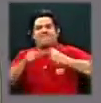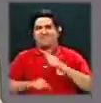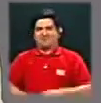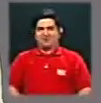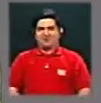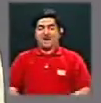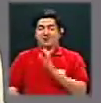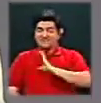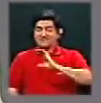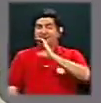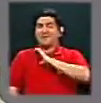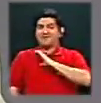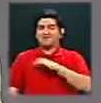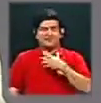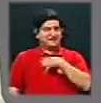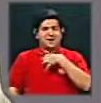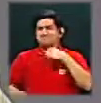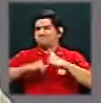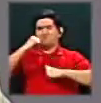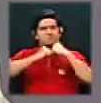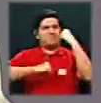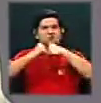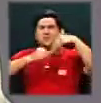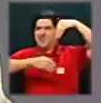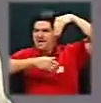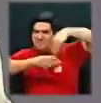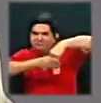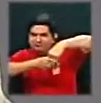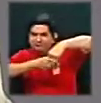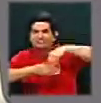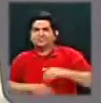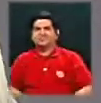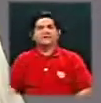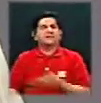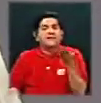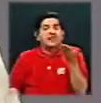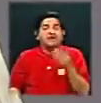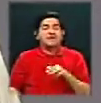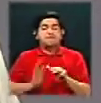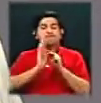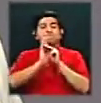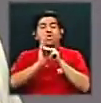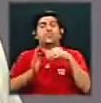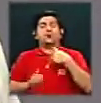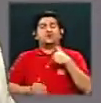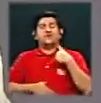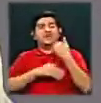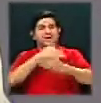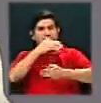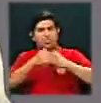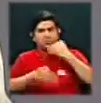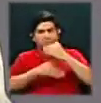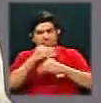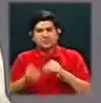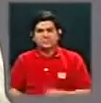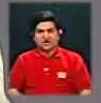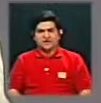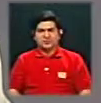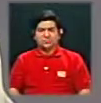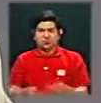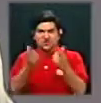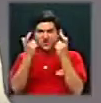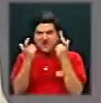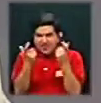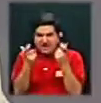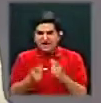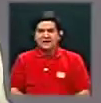es una característica estructural constitutiva del modelo, el hecho de que el modelo tiende a propiciar que el ingreso y